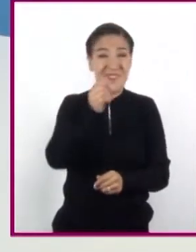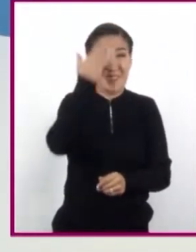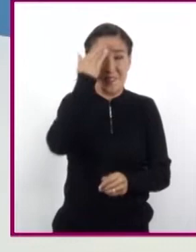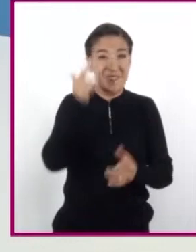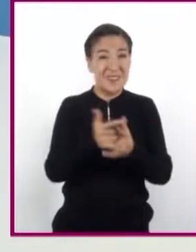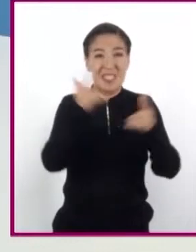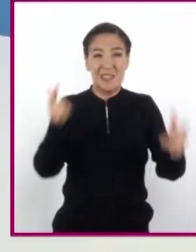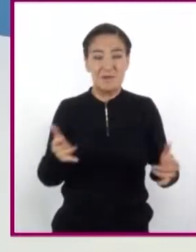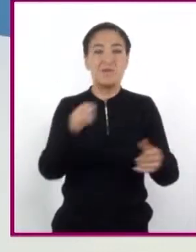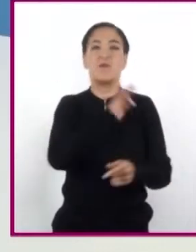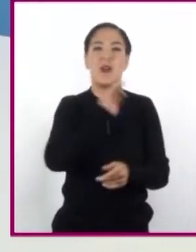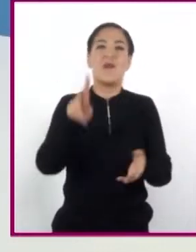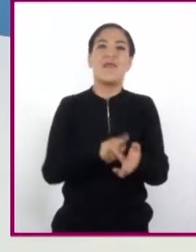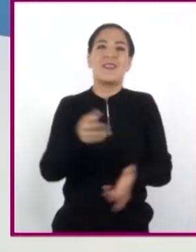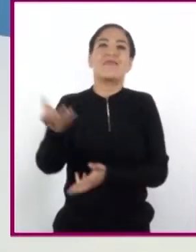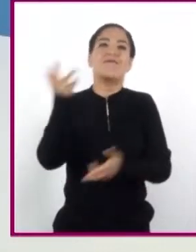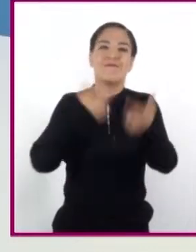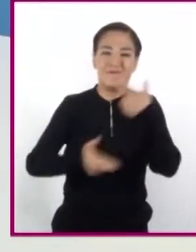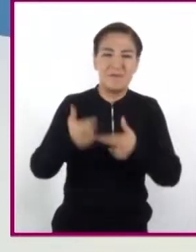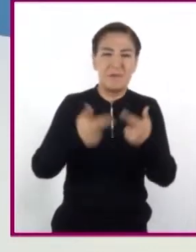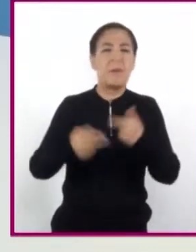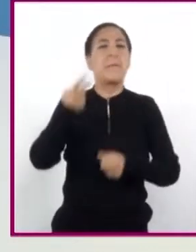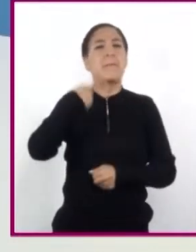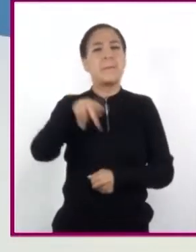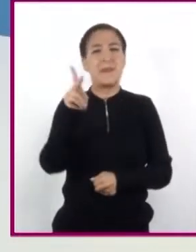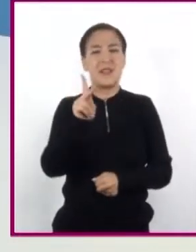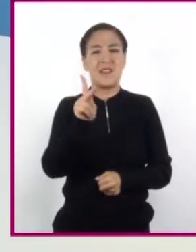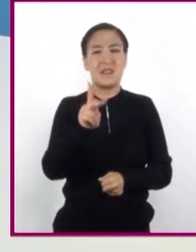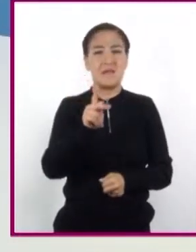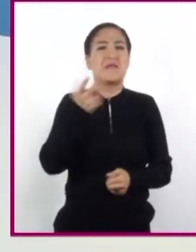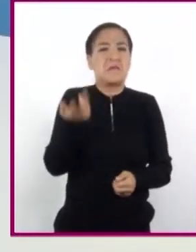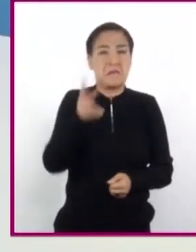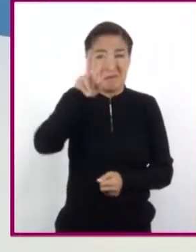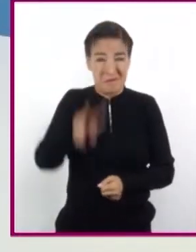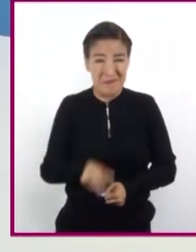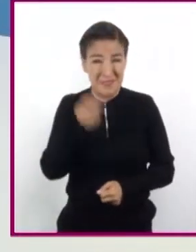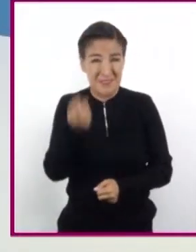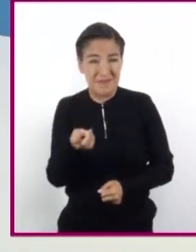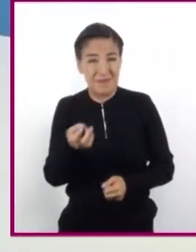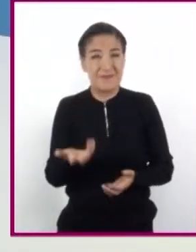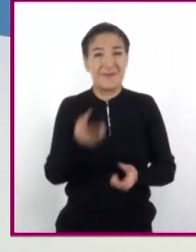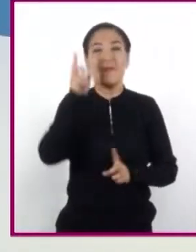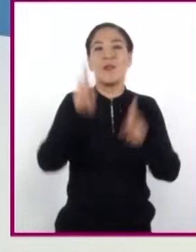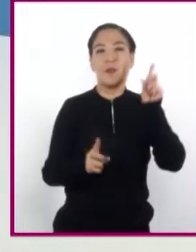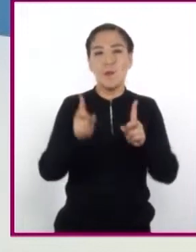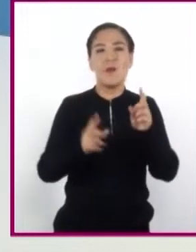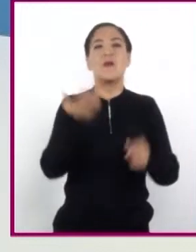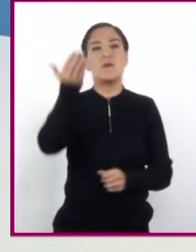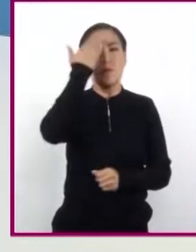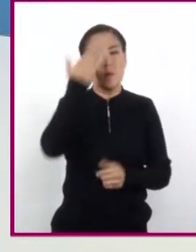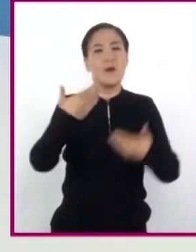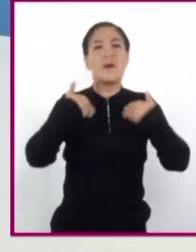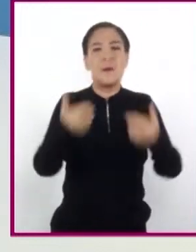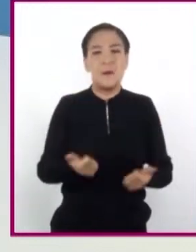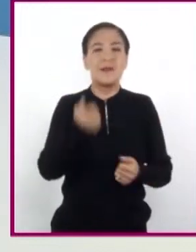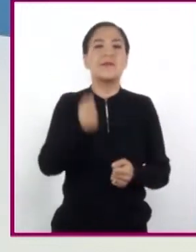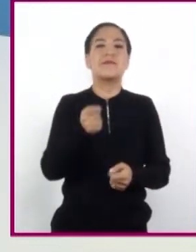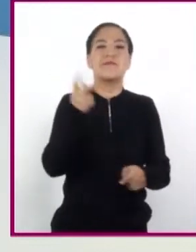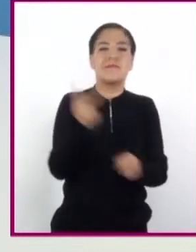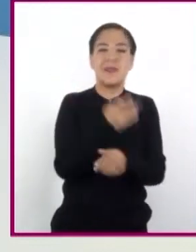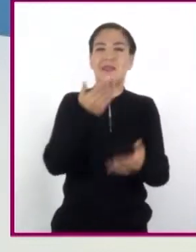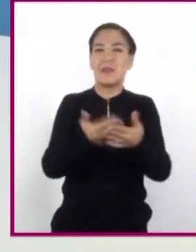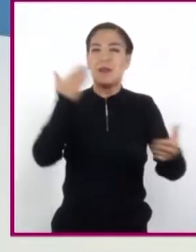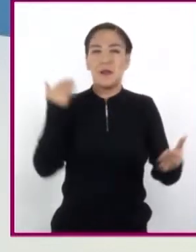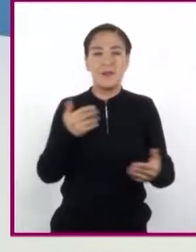está condenado a repetirla. Pero, ¿qué de verdad hay en ello? Sin duda, conocer y comprender nuestro pasado